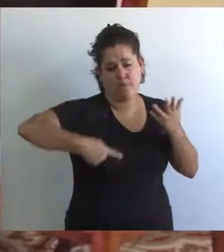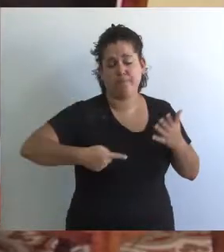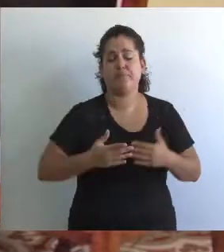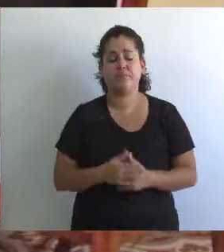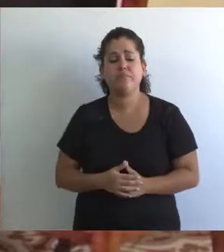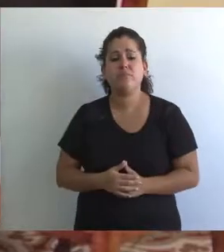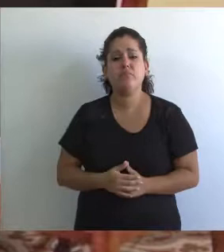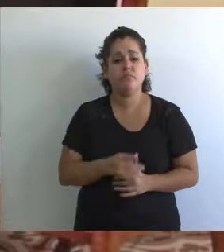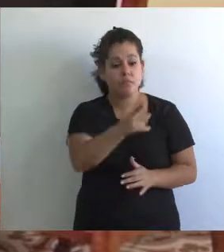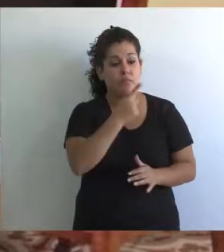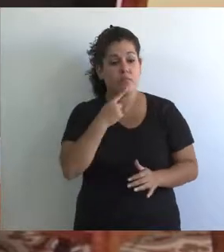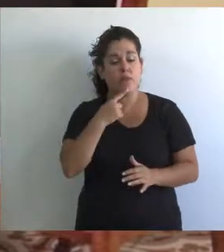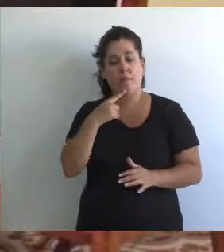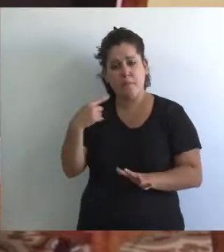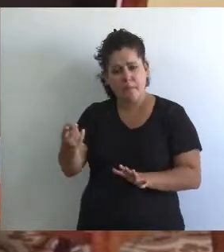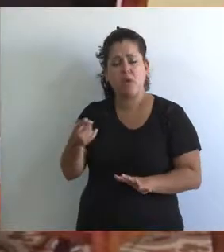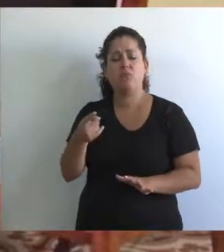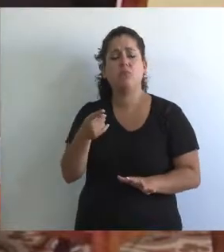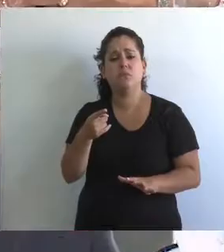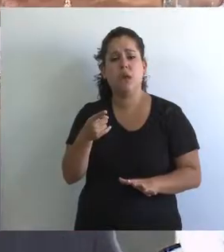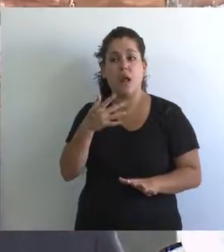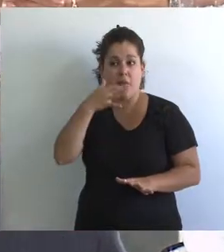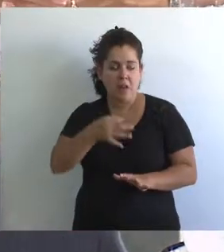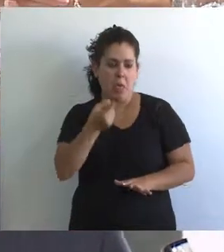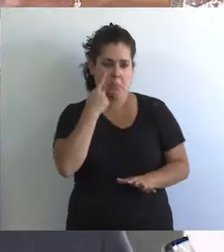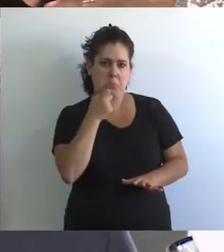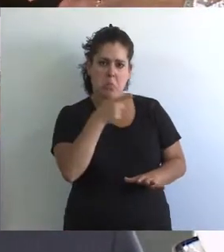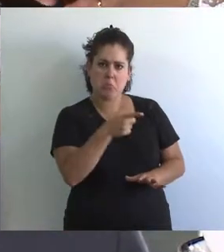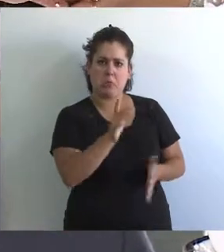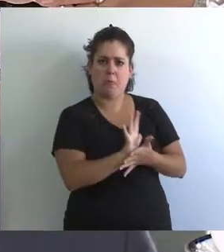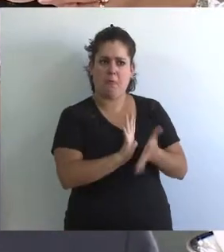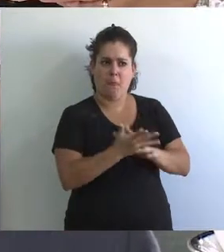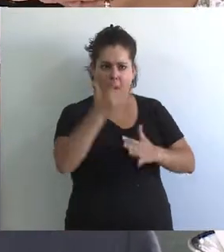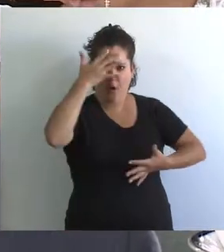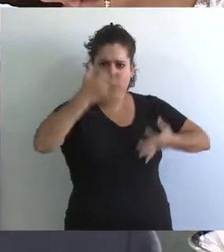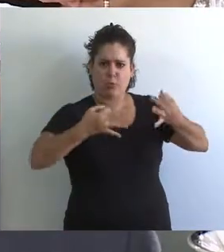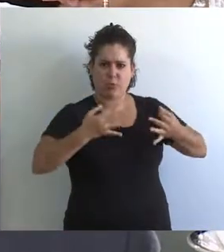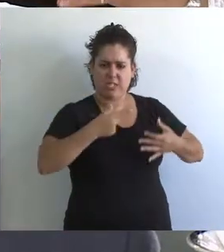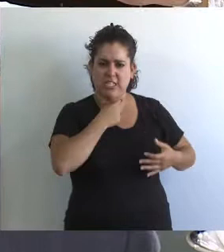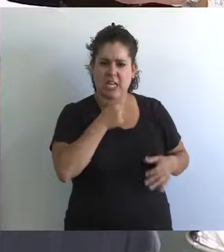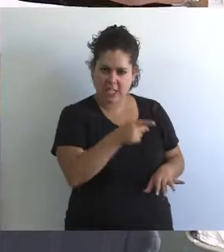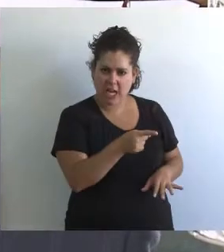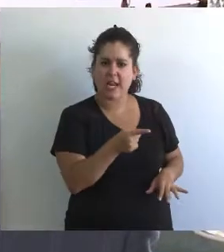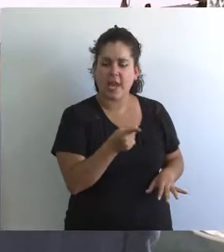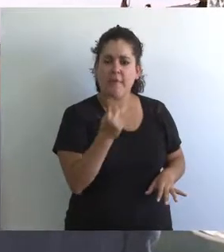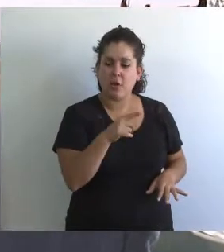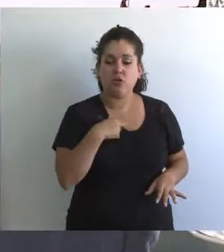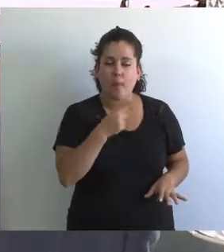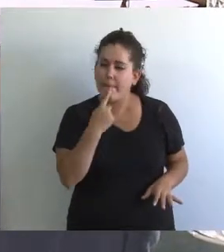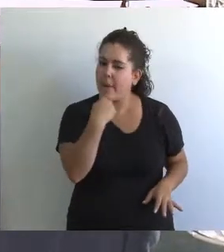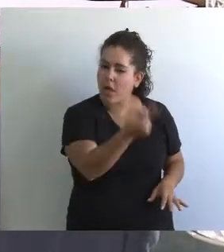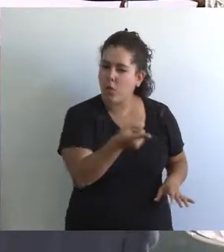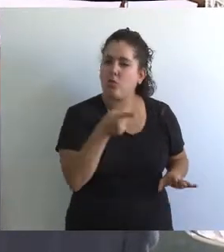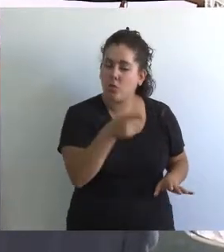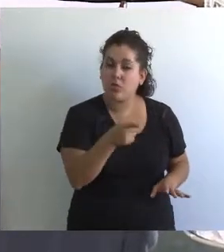Margarita. Bueno, se advierte que hay un carácter justiciero en esta propuesta legislativa, pero yo pienso, o le